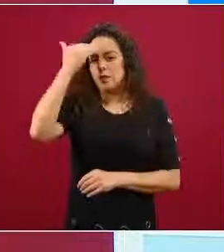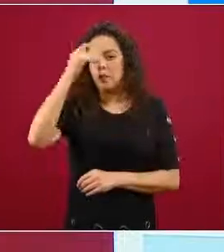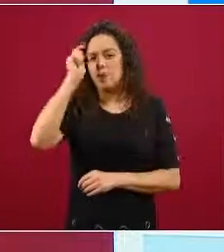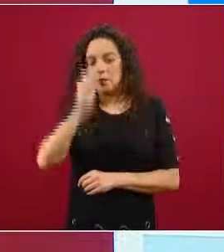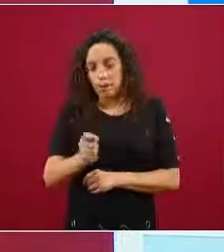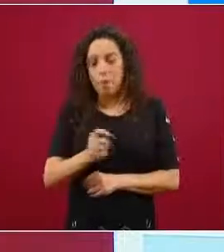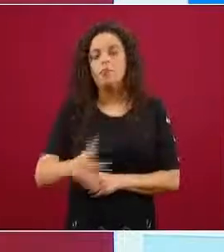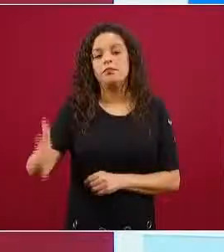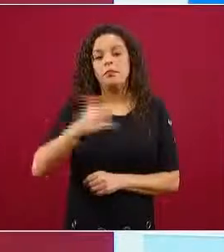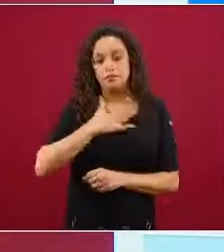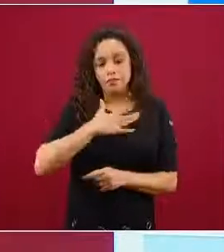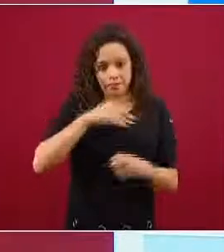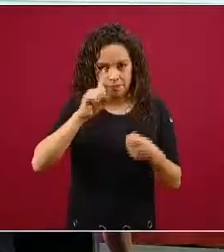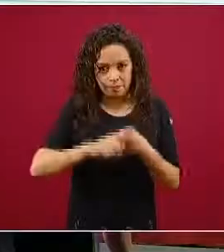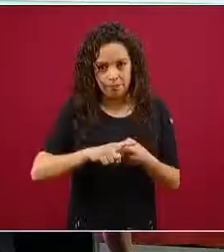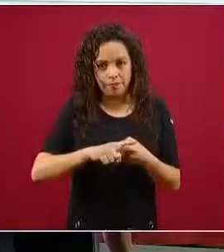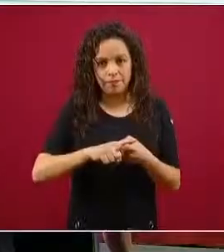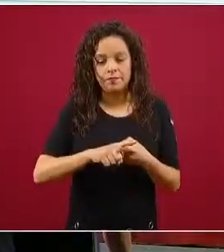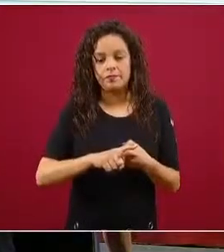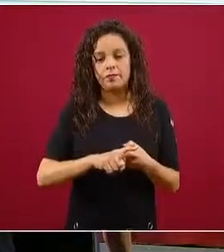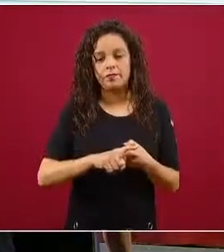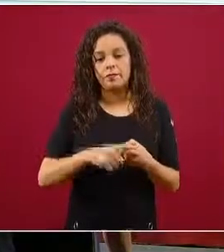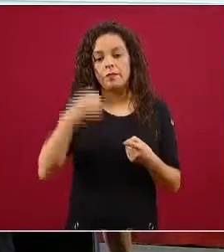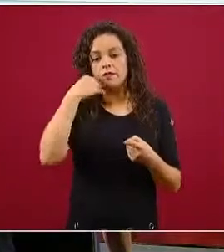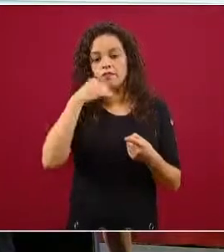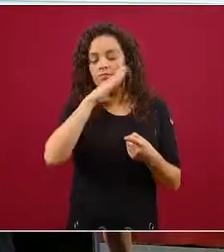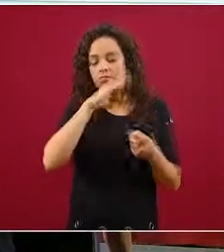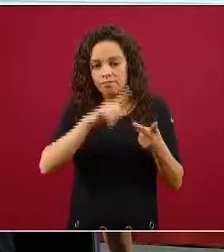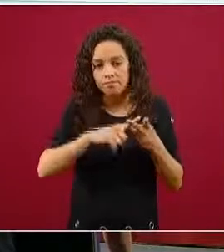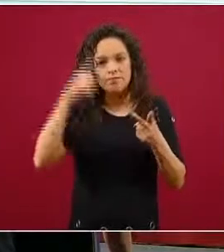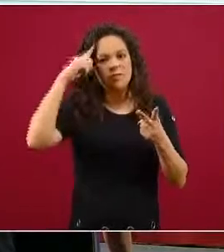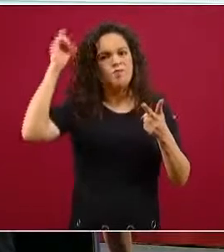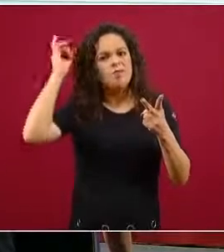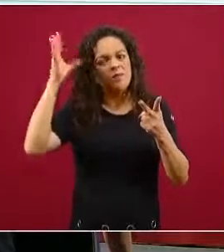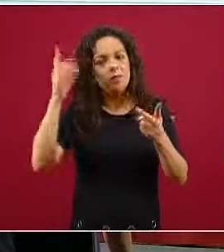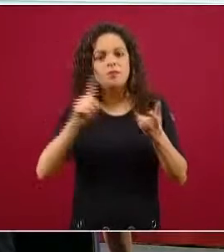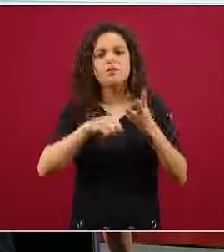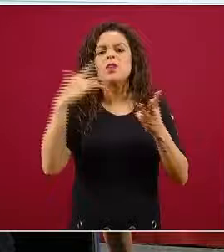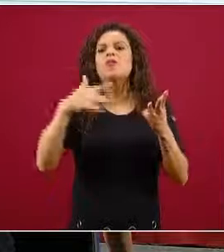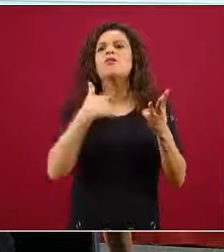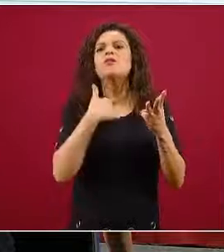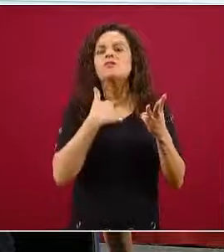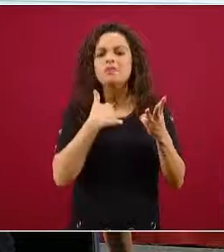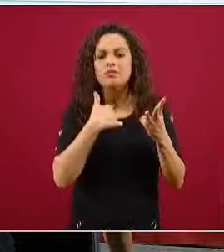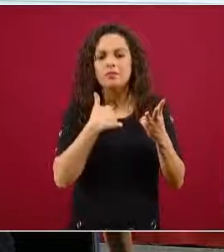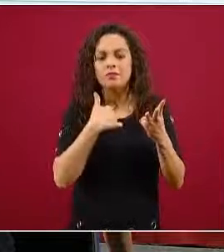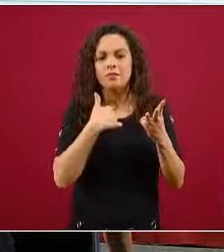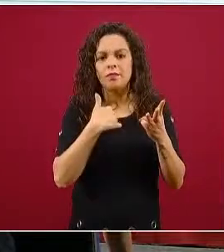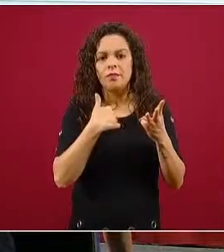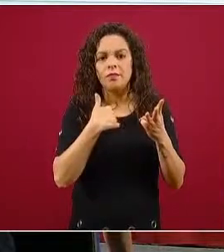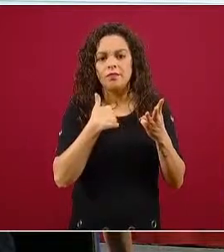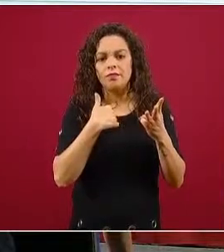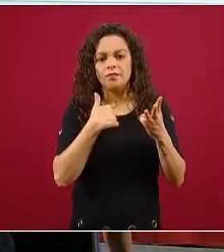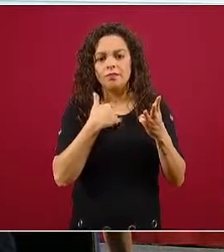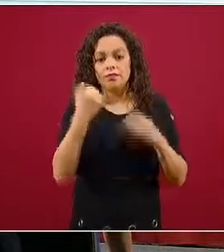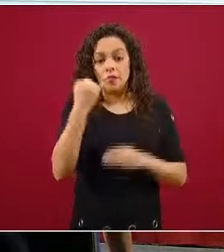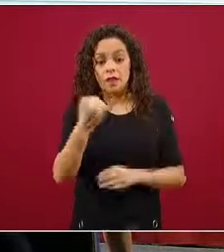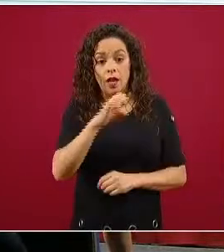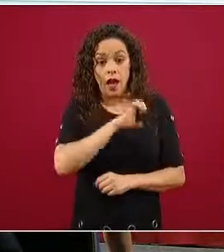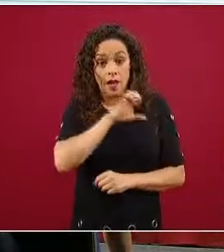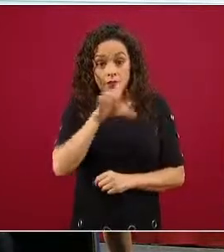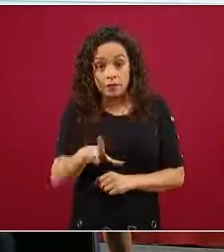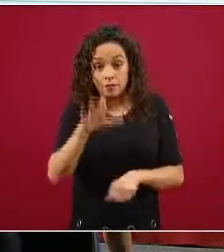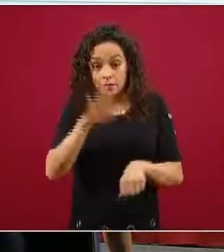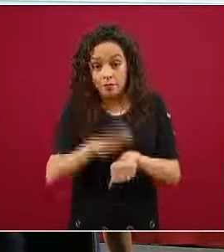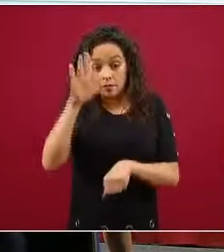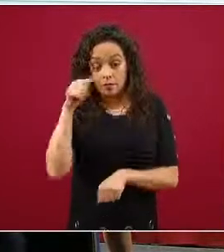tos, fiebre, cefalea, dolor de garganta, y todos ellos también, especialmente en la mujer